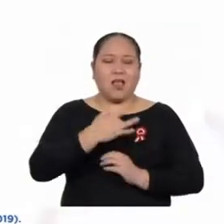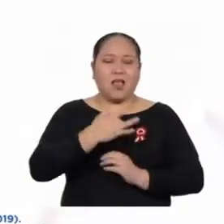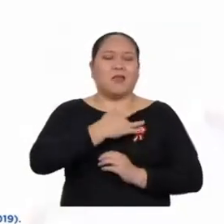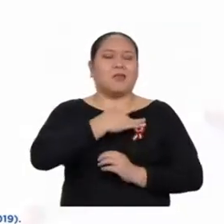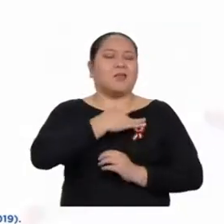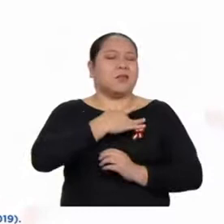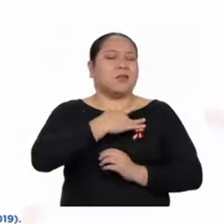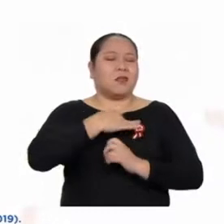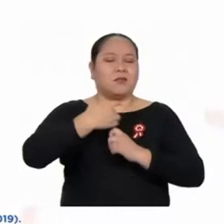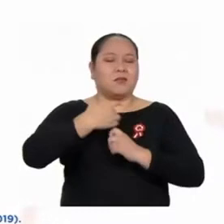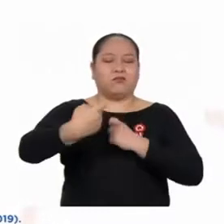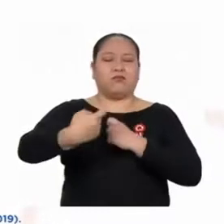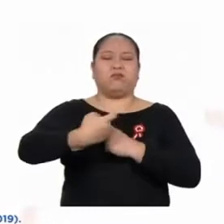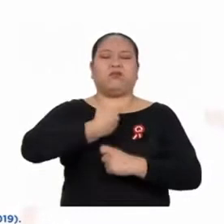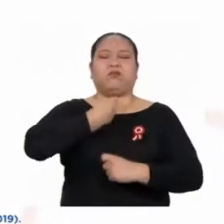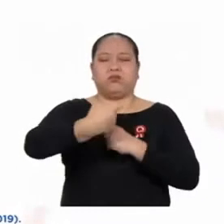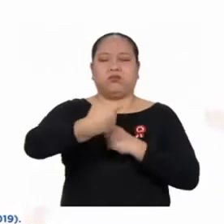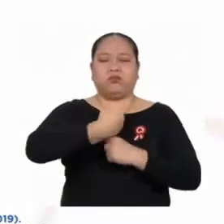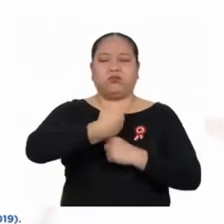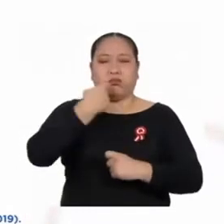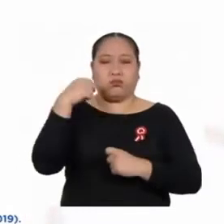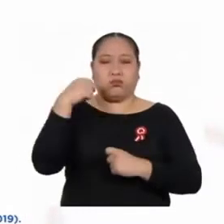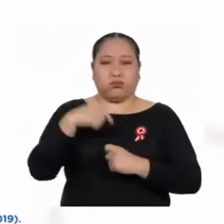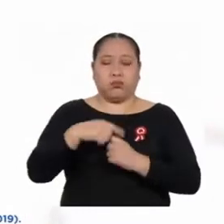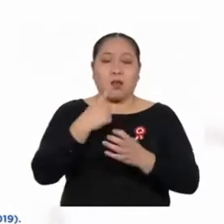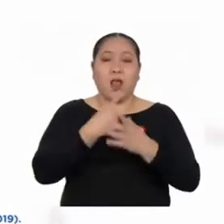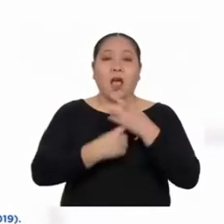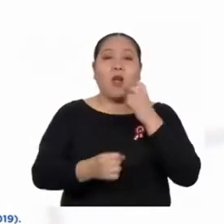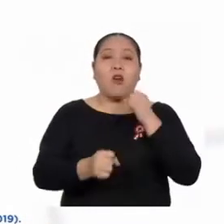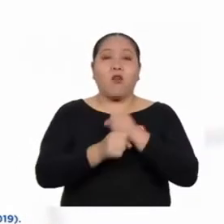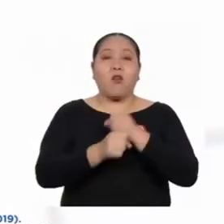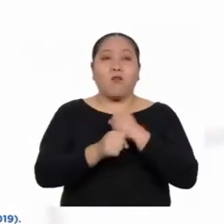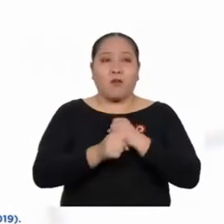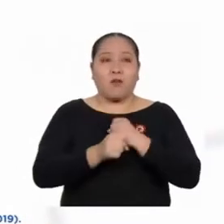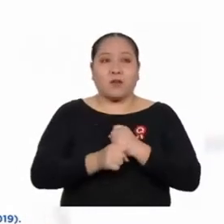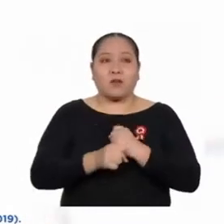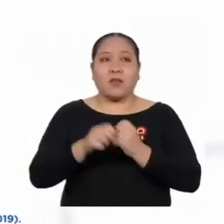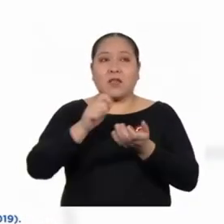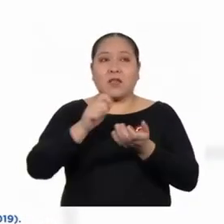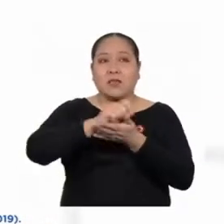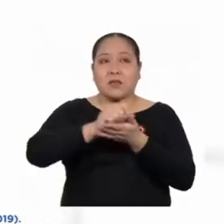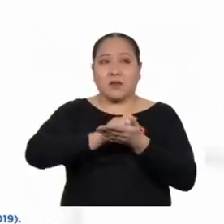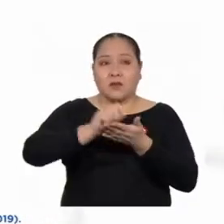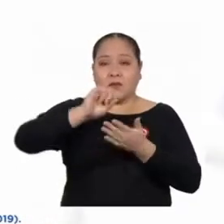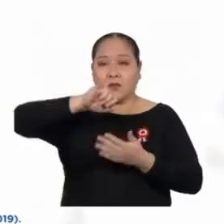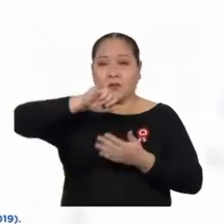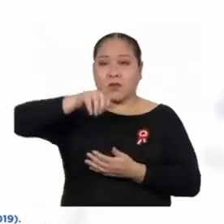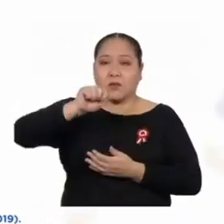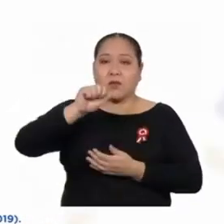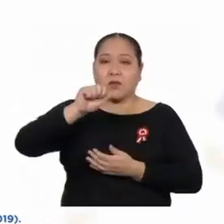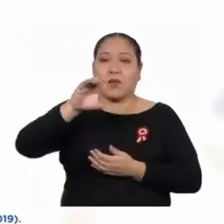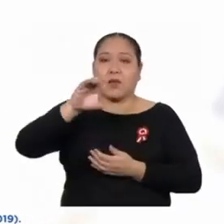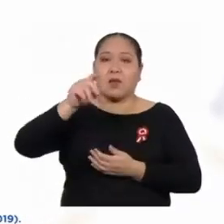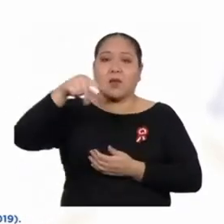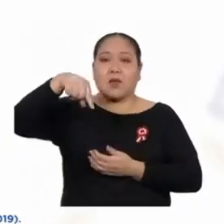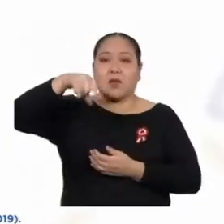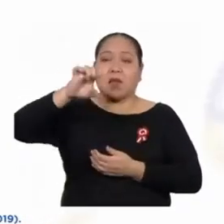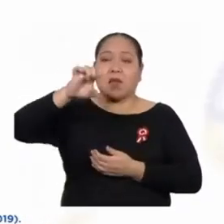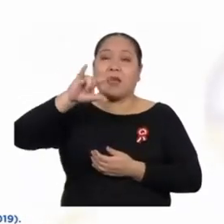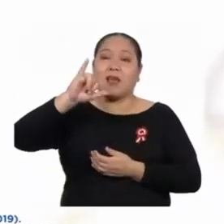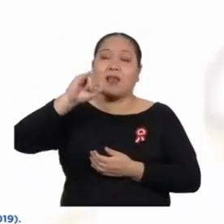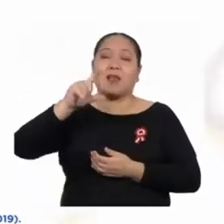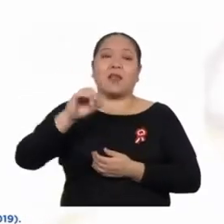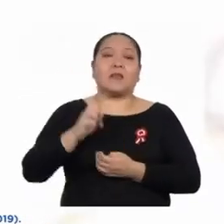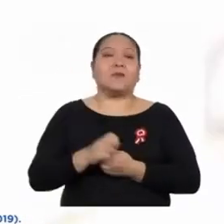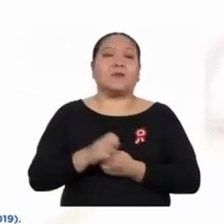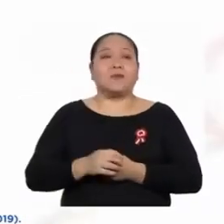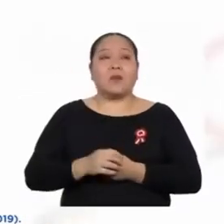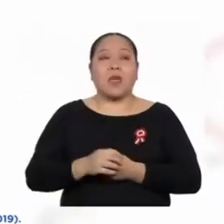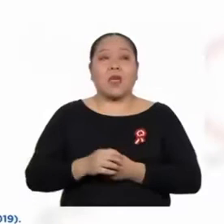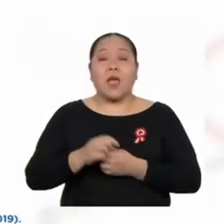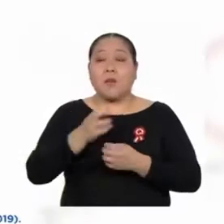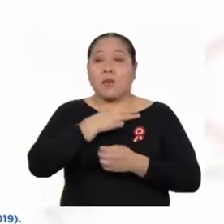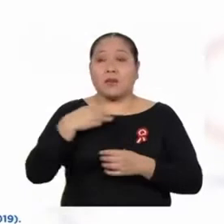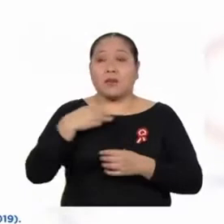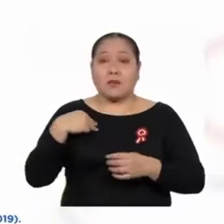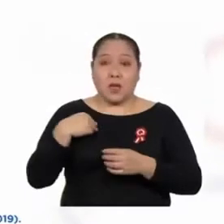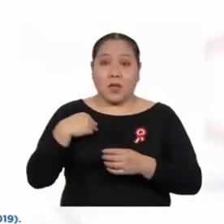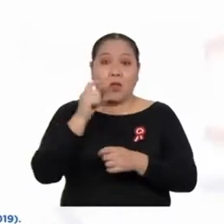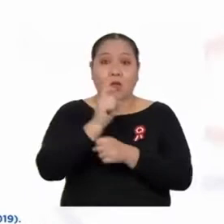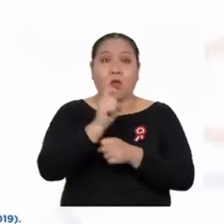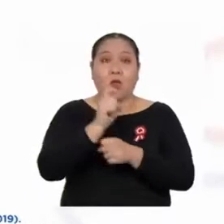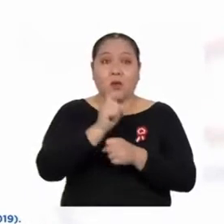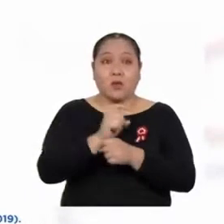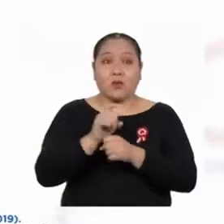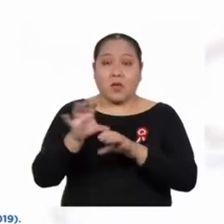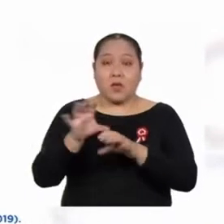uno mismo, de Jacqueline Fox. El Ministerio de Educación de Perú ha recibido desde 2013 más